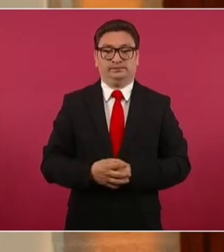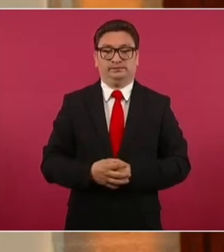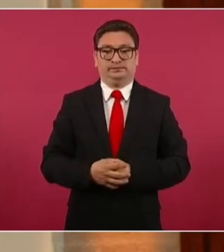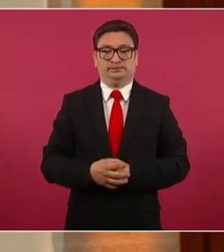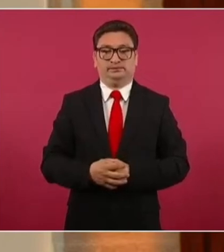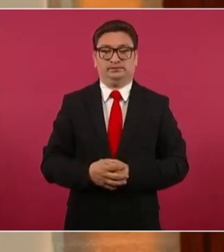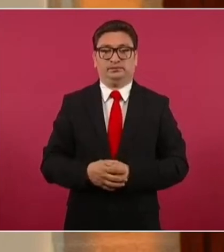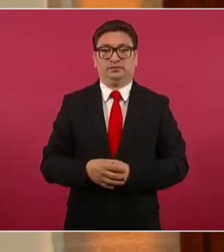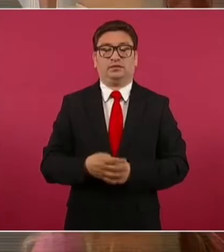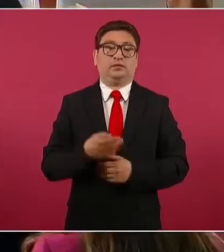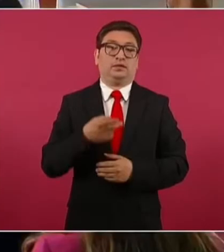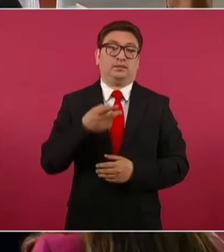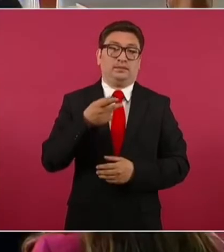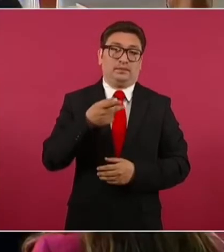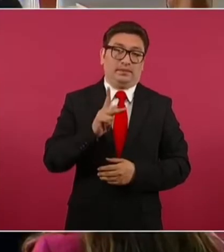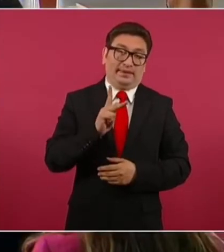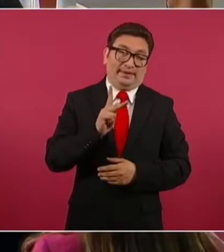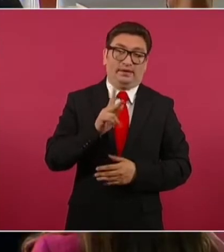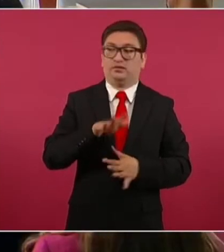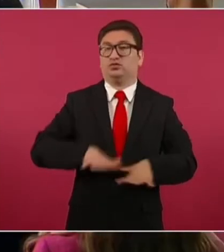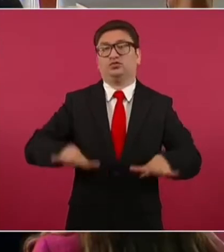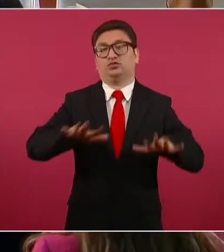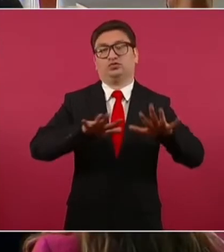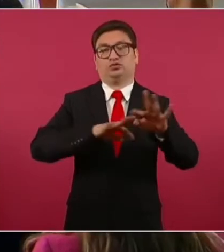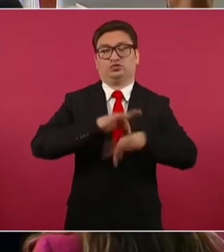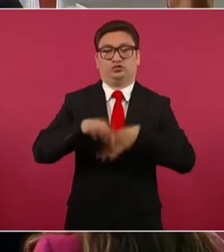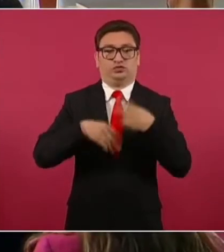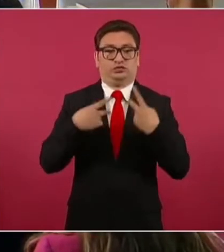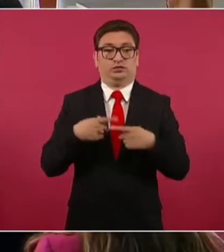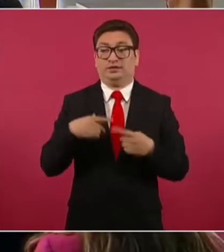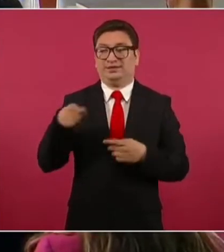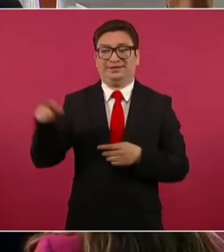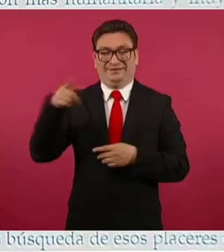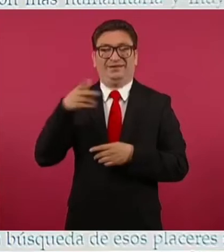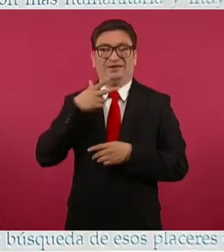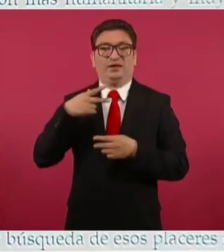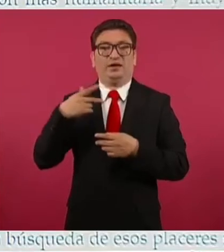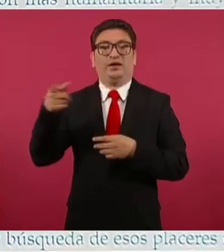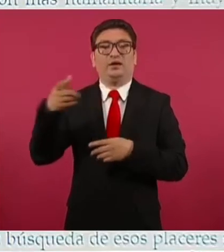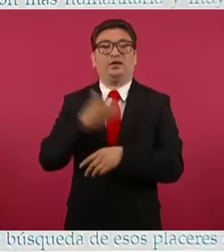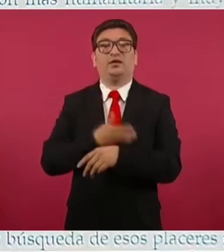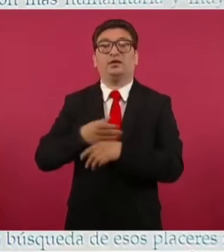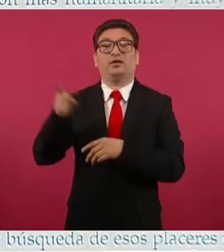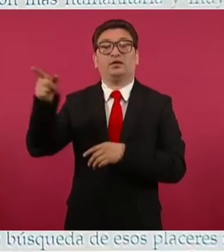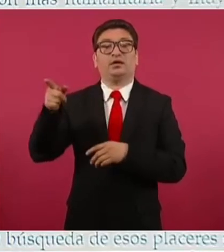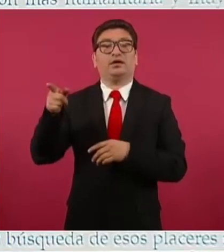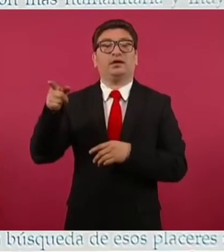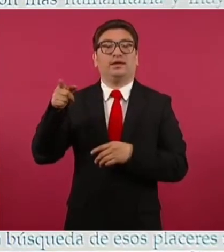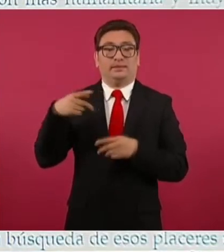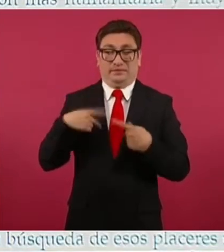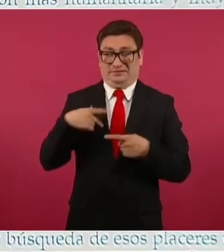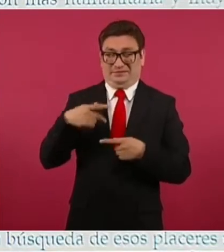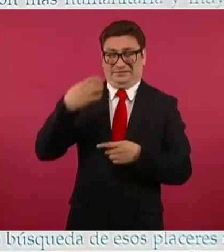Sin embargo, los paisanos de este gran economista se extrañaron mucho y hasta se